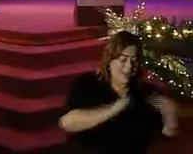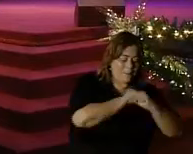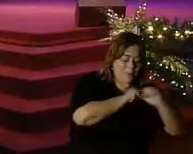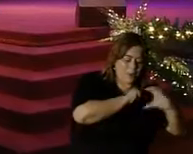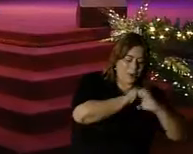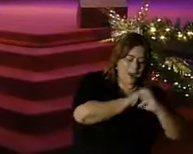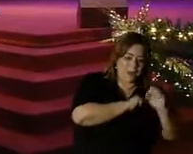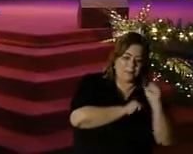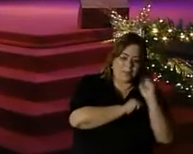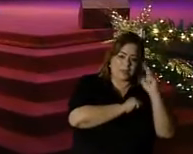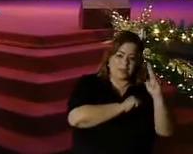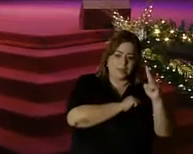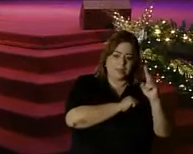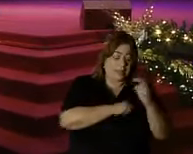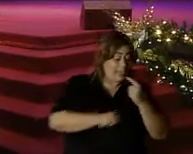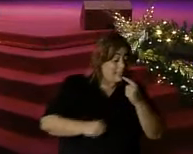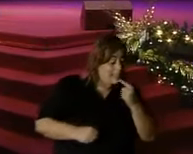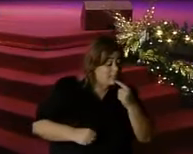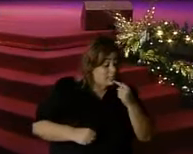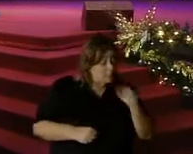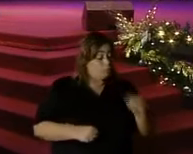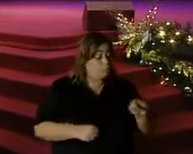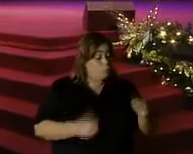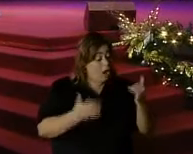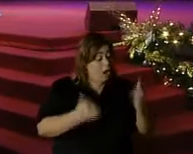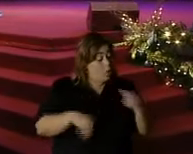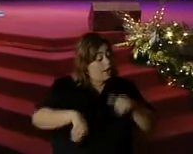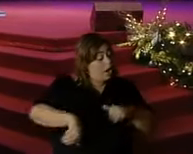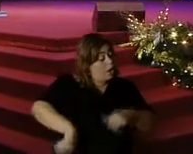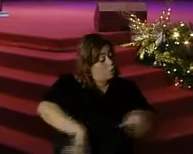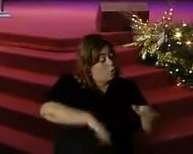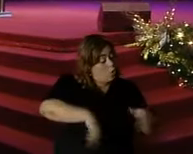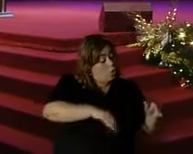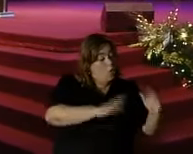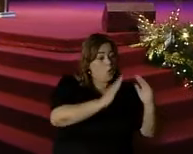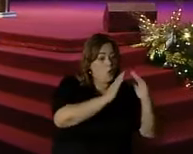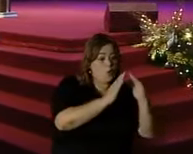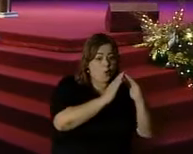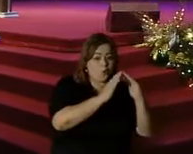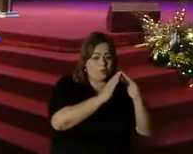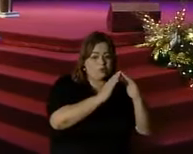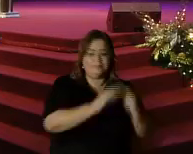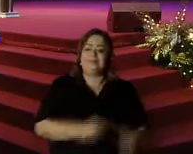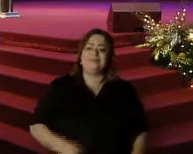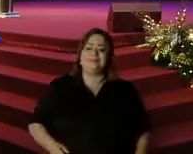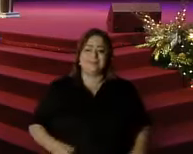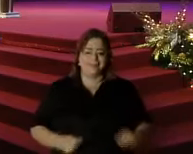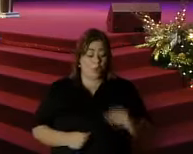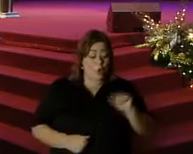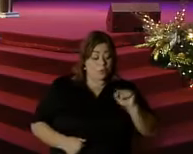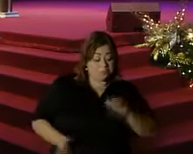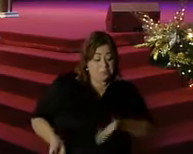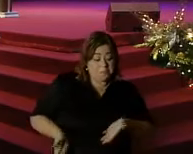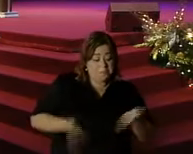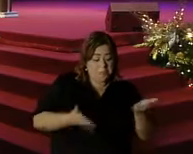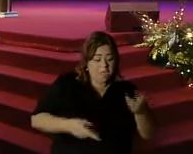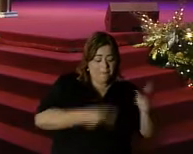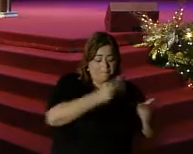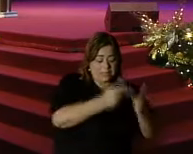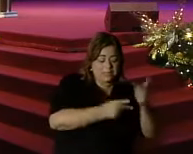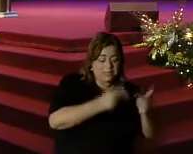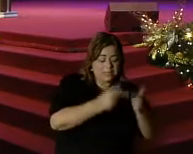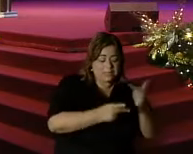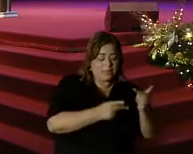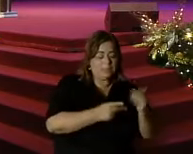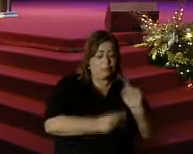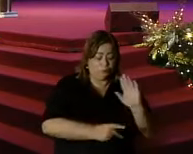lo permitió Jesús, sino que le dijo, vete a tu casa, donde ya tú no ibas, a los tuyos, y